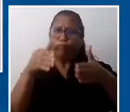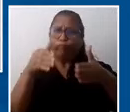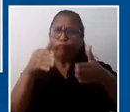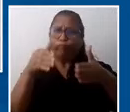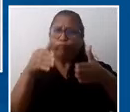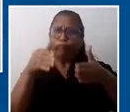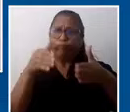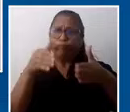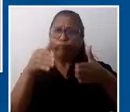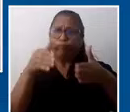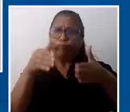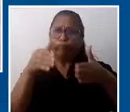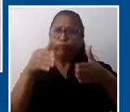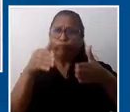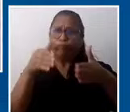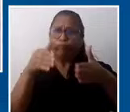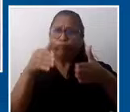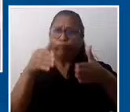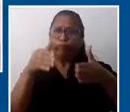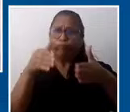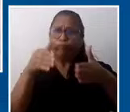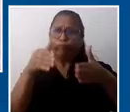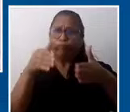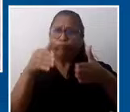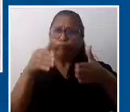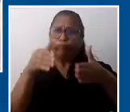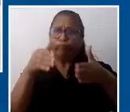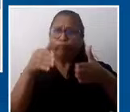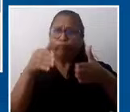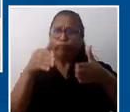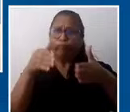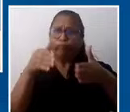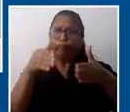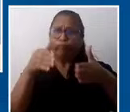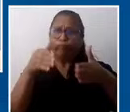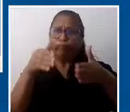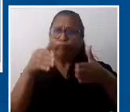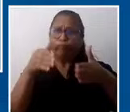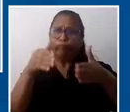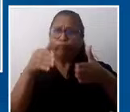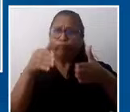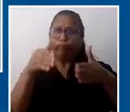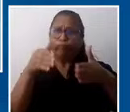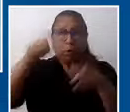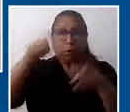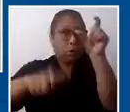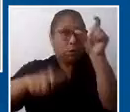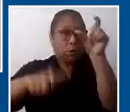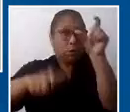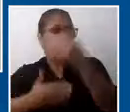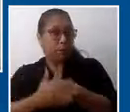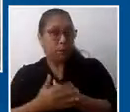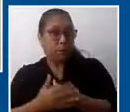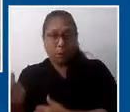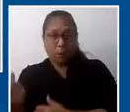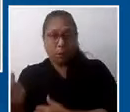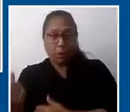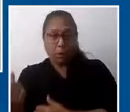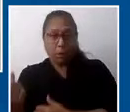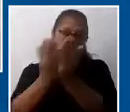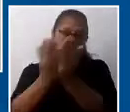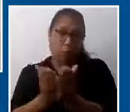de sensibilizarse respecto de los intereses, cultura y necesidades de las personas con discapacidad que son usuarios del servicio